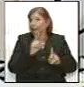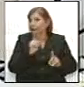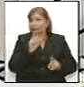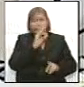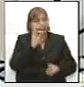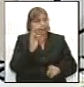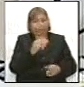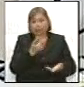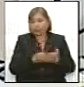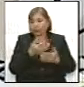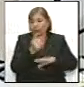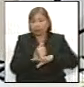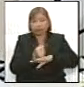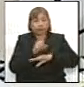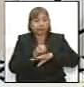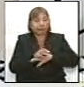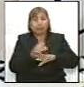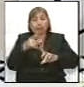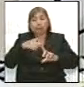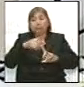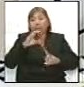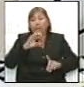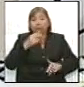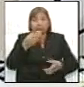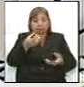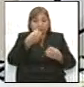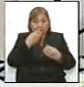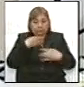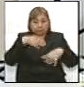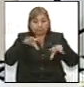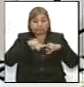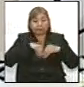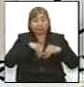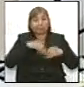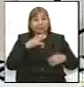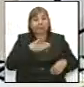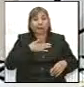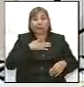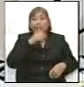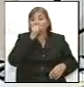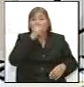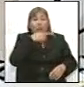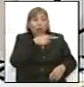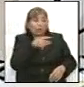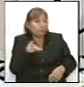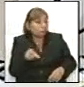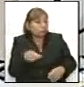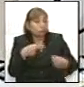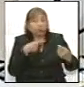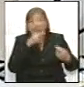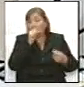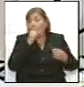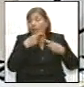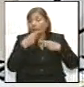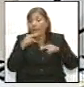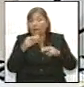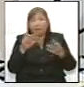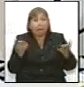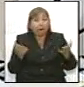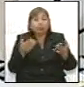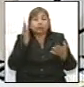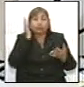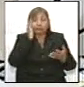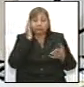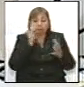momento algún asesor o algún técnico me aceptó a mí o declaró ante usted o ante algún medio de comunicación que efectivamente ellos